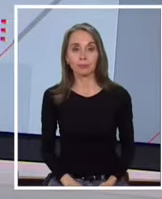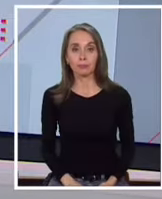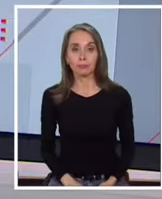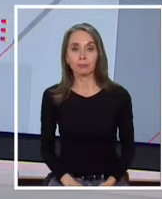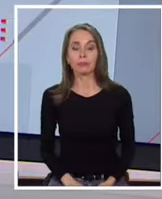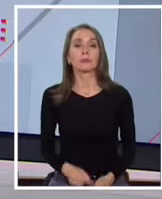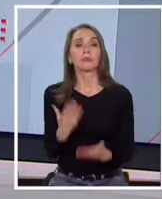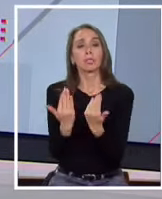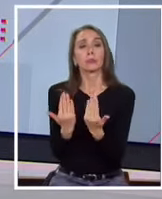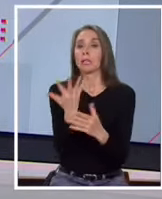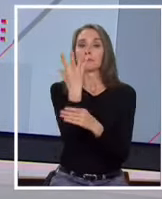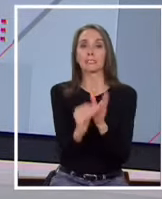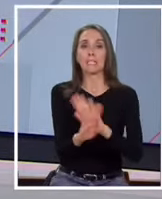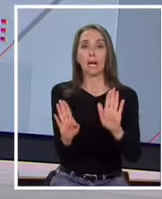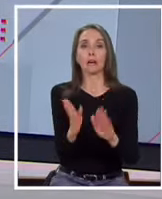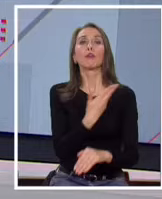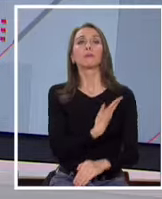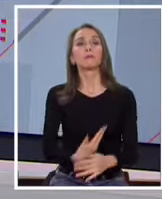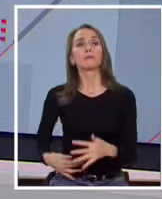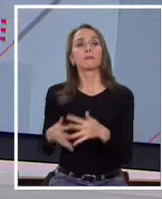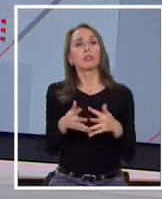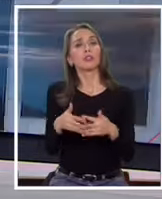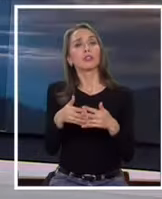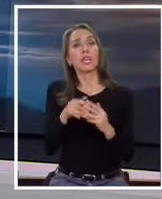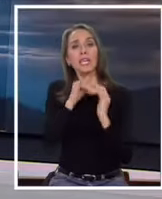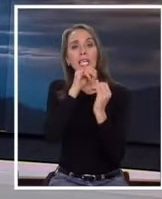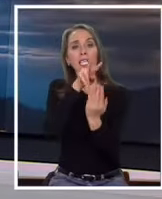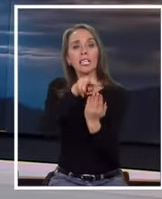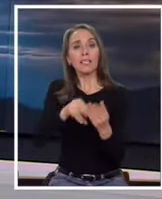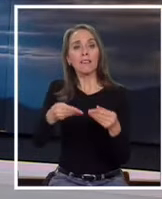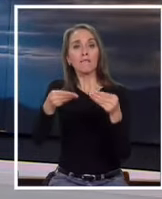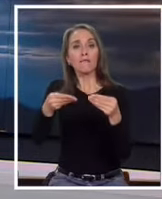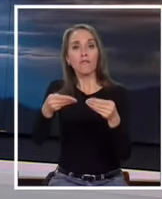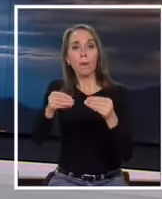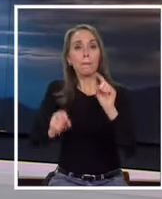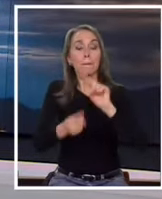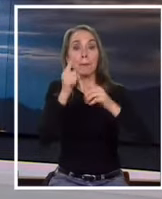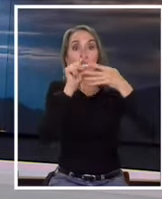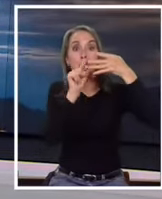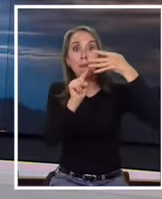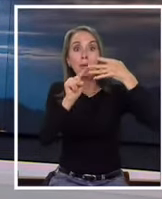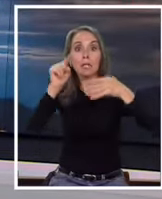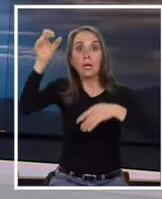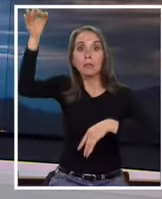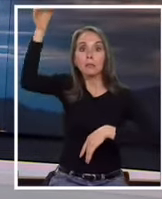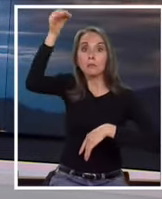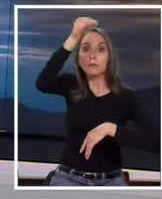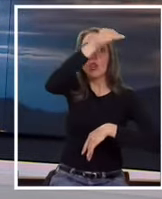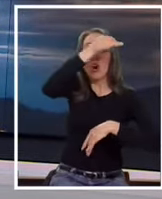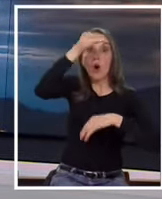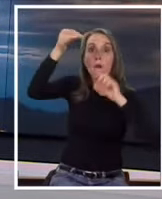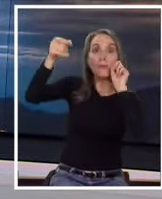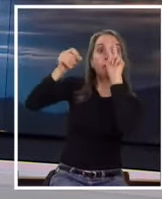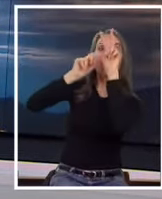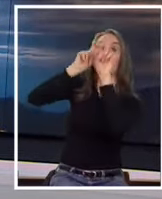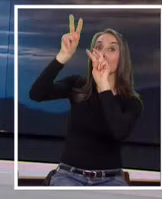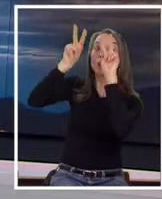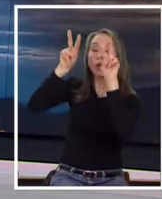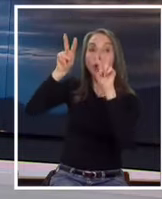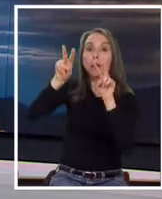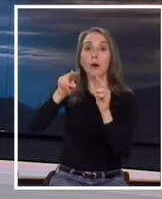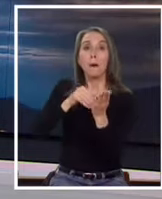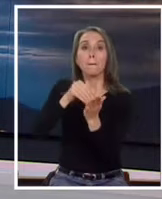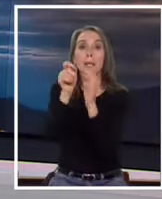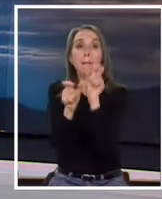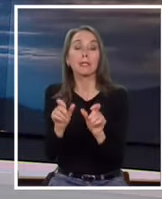Se acabó la espera. El gobierno de Estados Unidos reveló hoy el informe que entrega detalles inéditos sobre el avistamiento de ovnis. De hecho, fueron